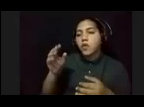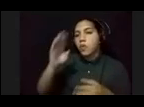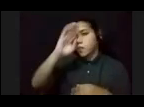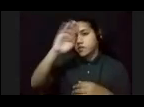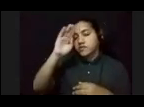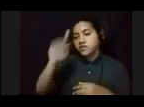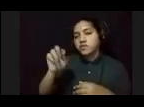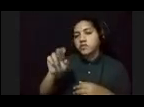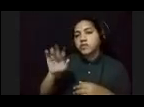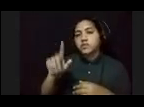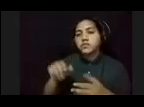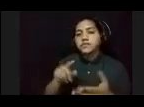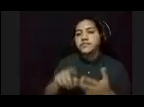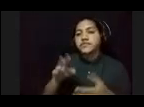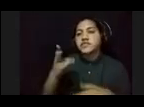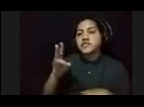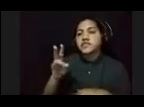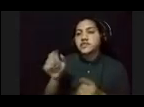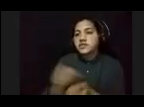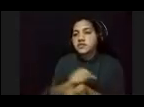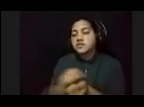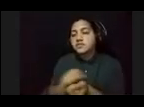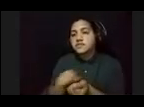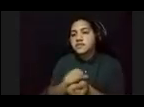17 lavanderas, laborando 8 en